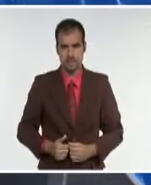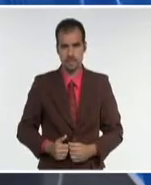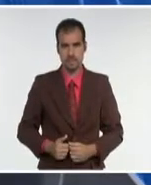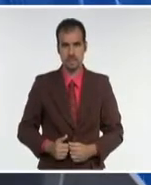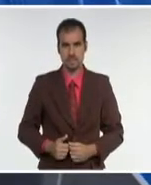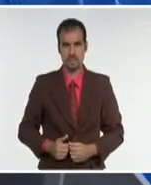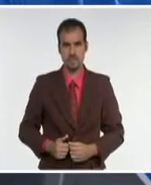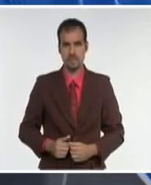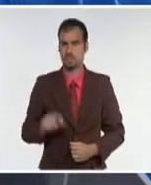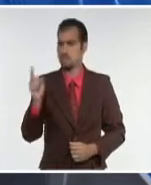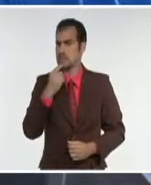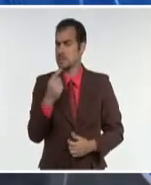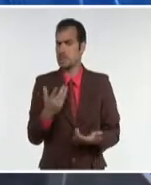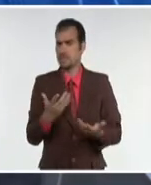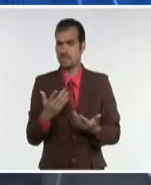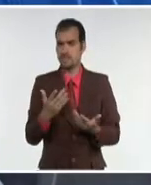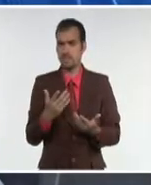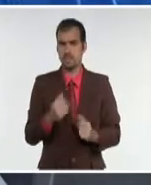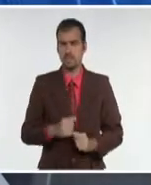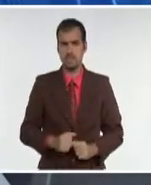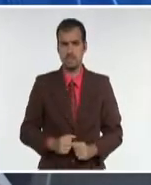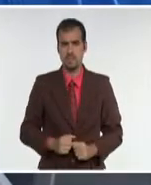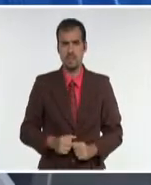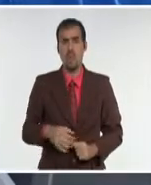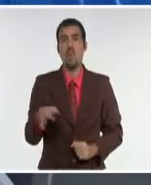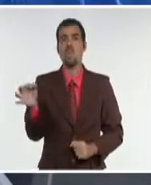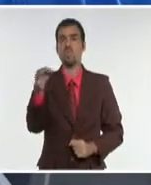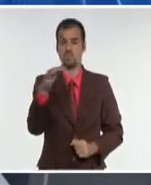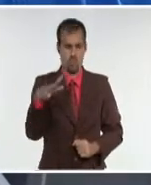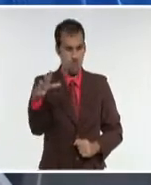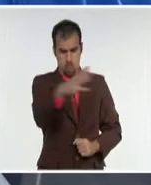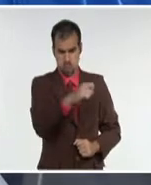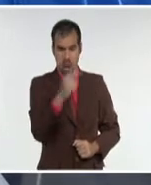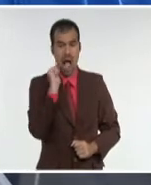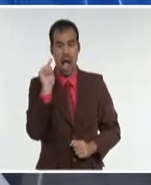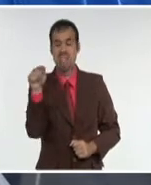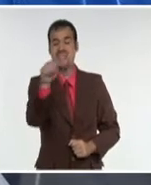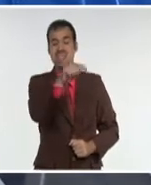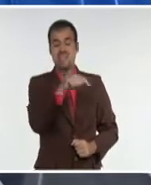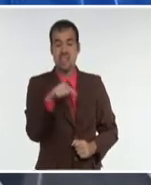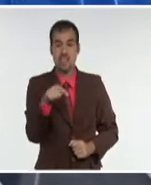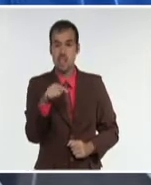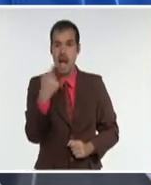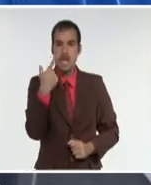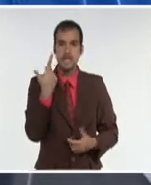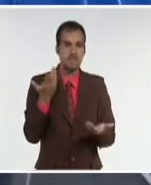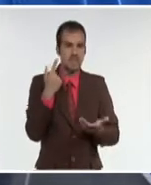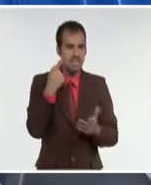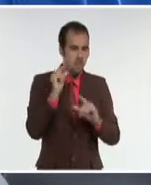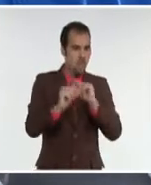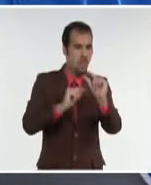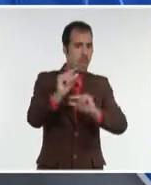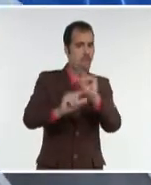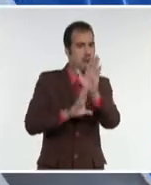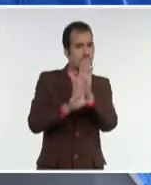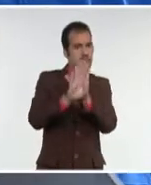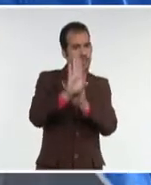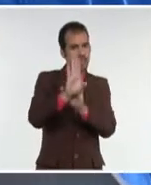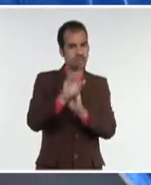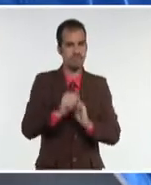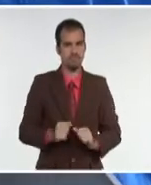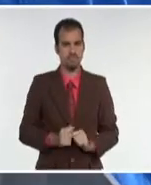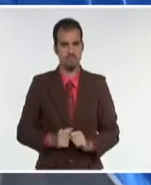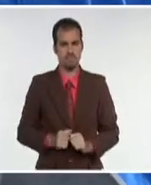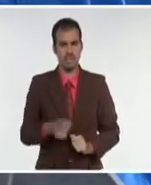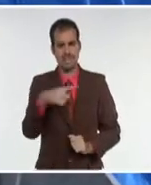todos los territorios, en todos los municipios y estructuras de base, se viene avanzando y hay una comprensión de